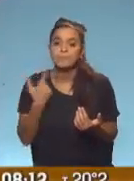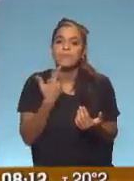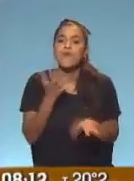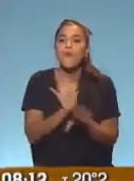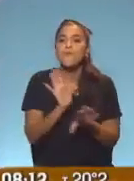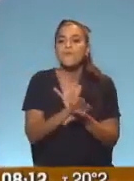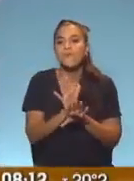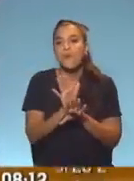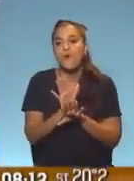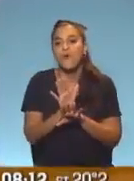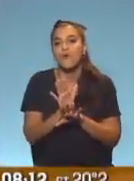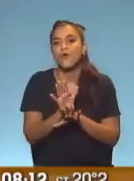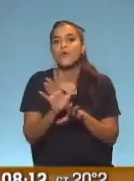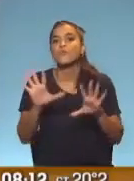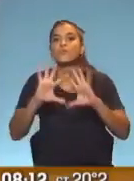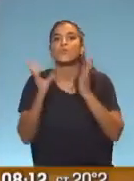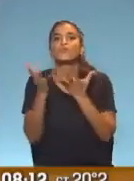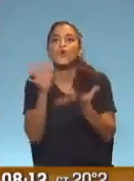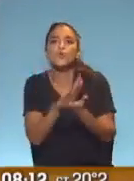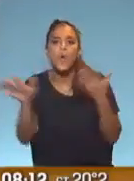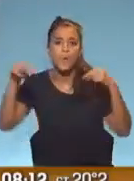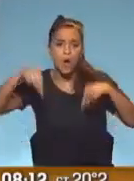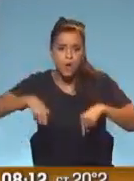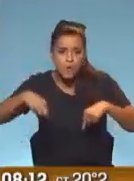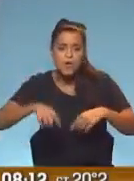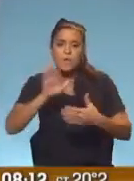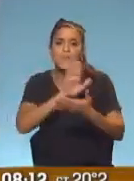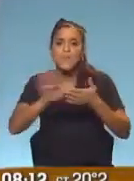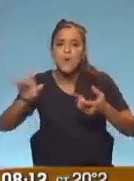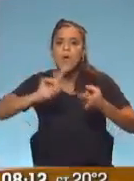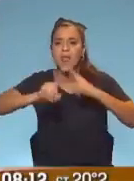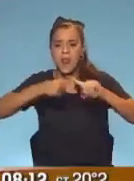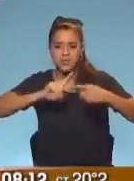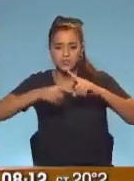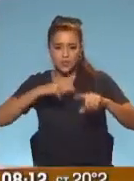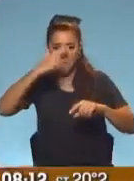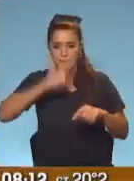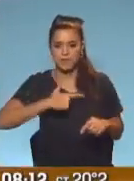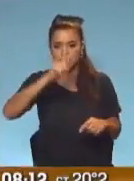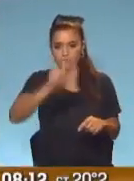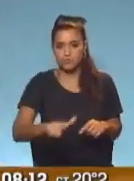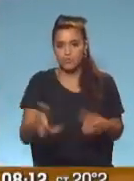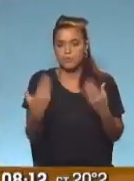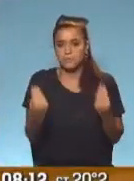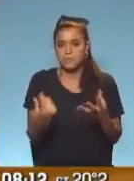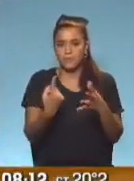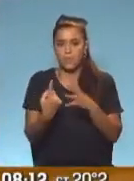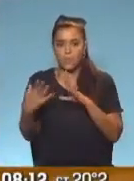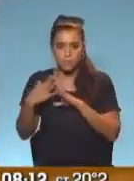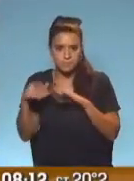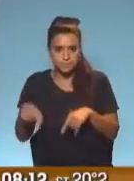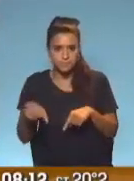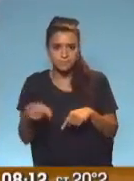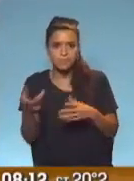escribirse la historia de un nuevo mundo, inclusive nuevas relaciones interpersonales a partir de esta cuarentena que está